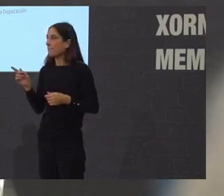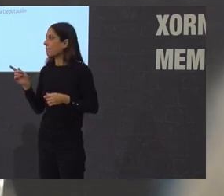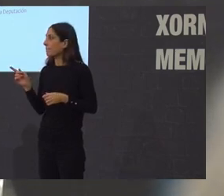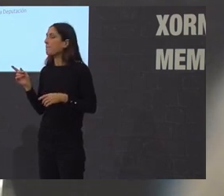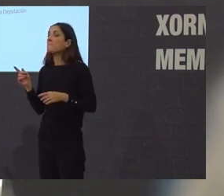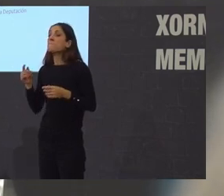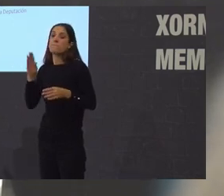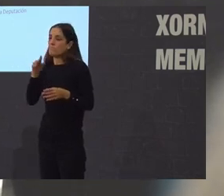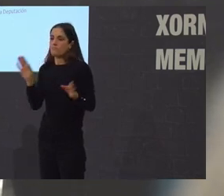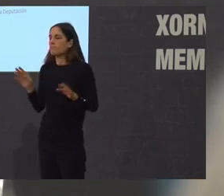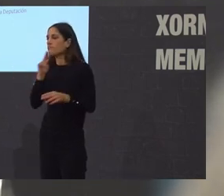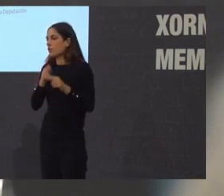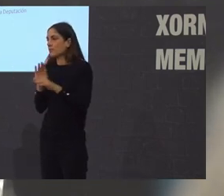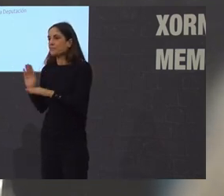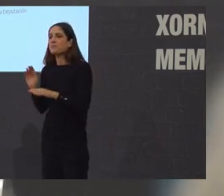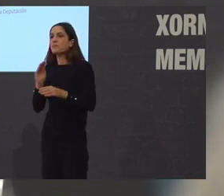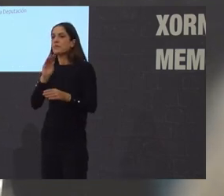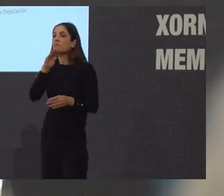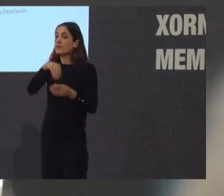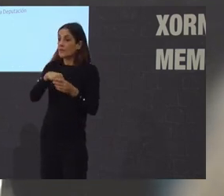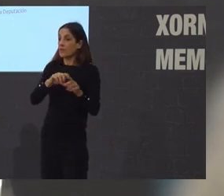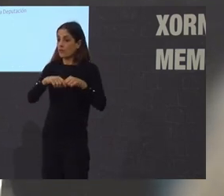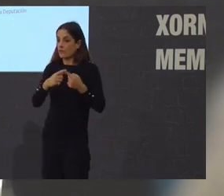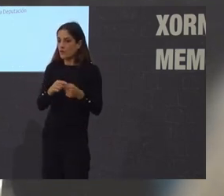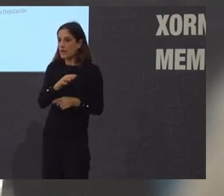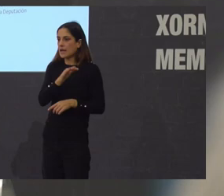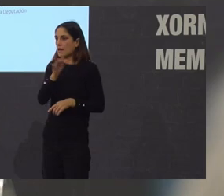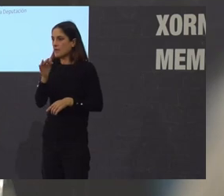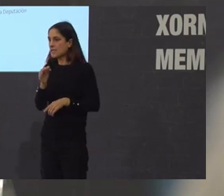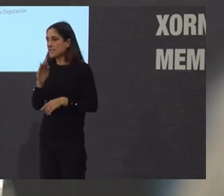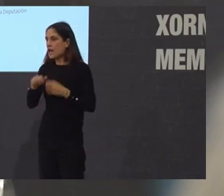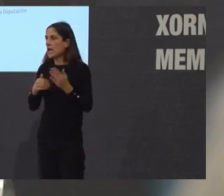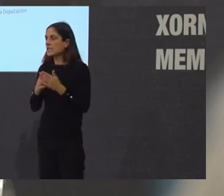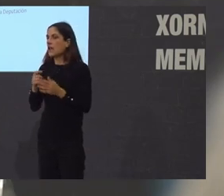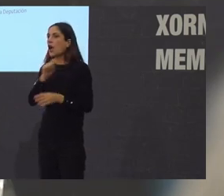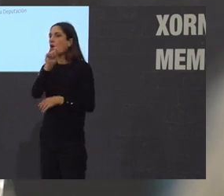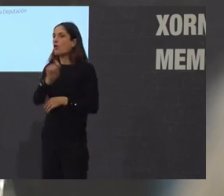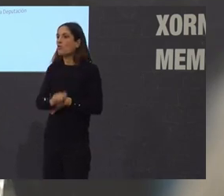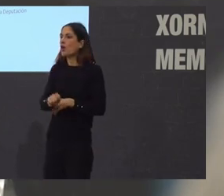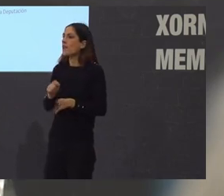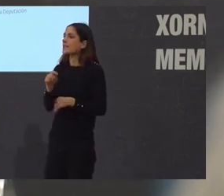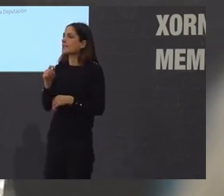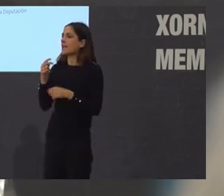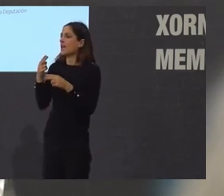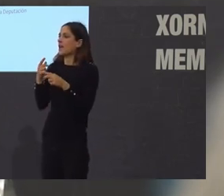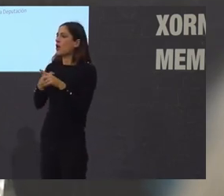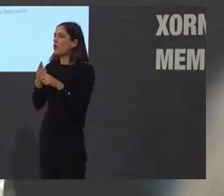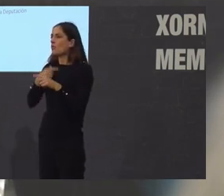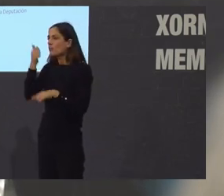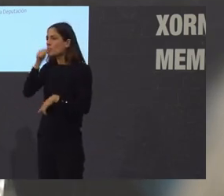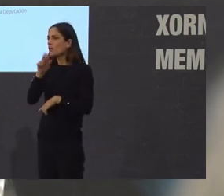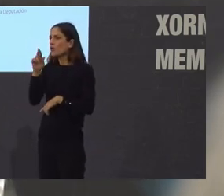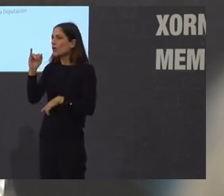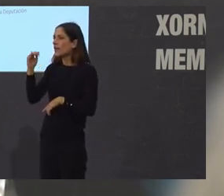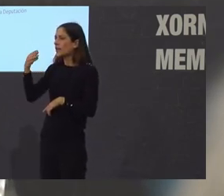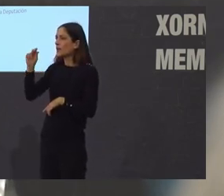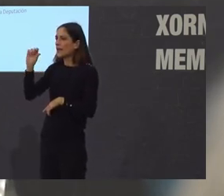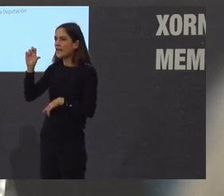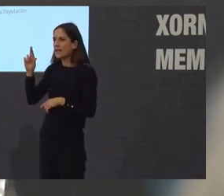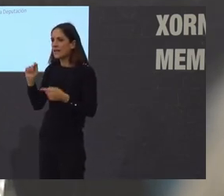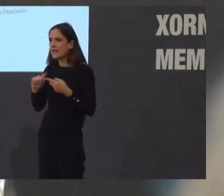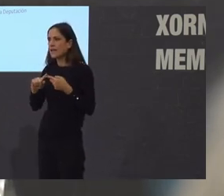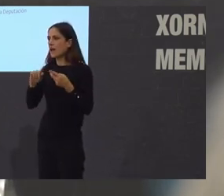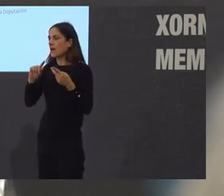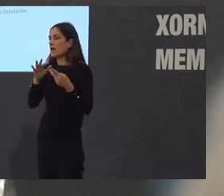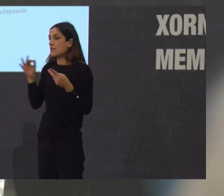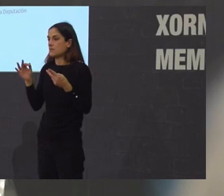forma parte, pero no solo ellos, es decir, a las bodas de los Miguel, los Primo de Rivera y Oriol, acudía Felipe VI con